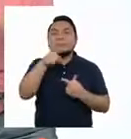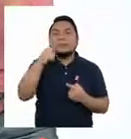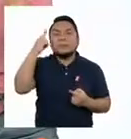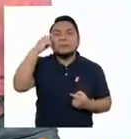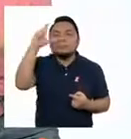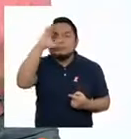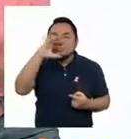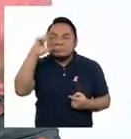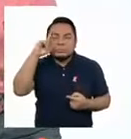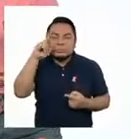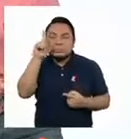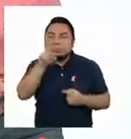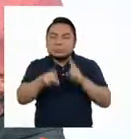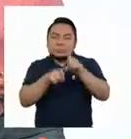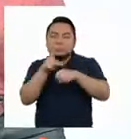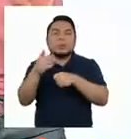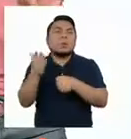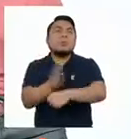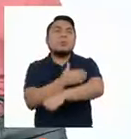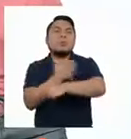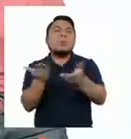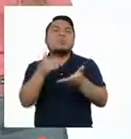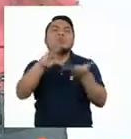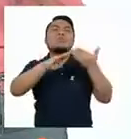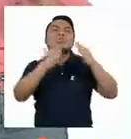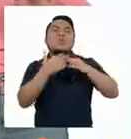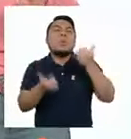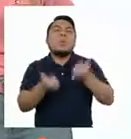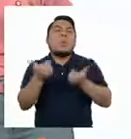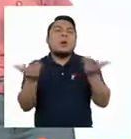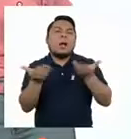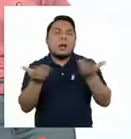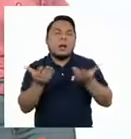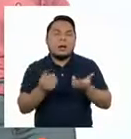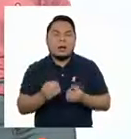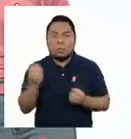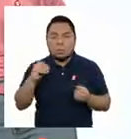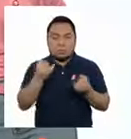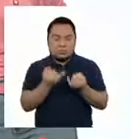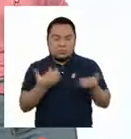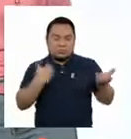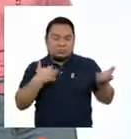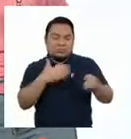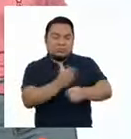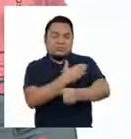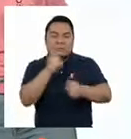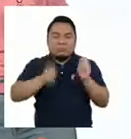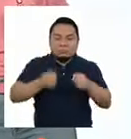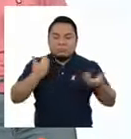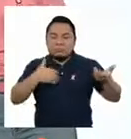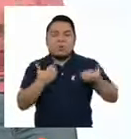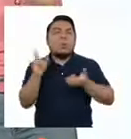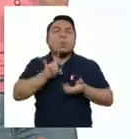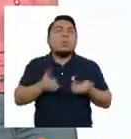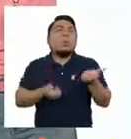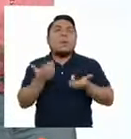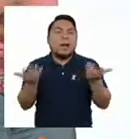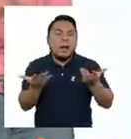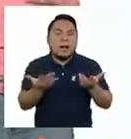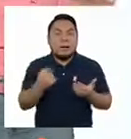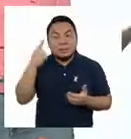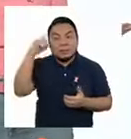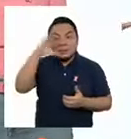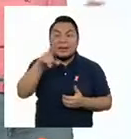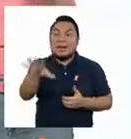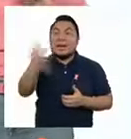Averigüen juntos qué tipo de música tocan en su comunidad. ¡Ay! ¿Qué instrumentos musicales usan? Luego, elijan el instrumento